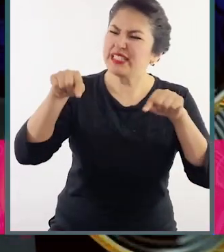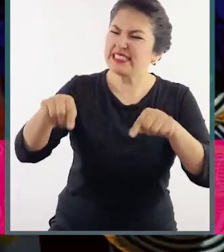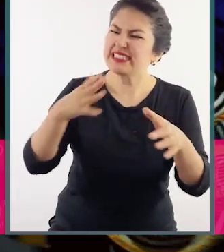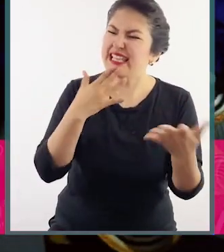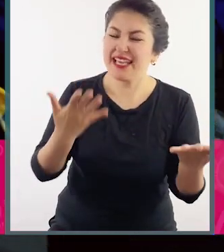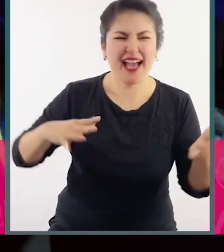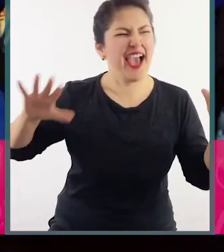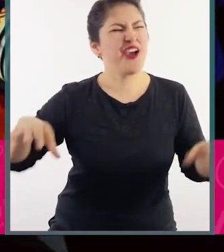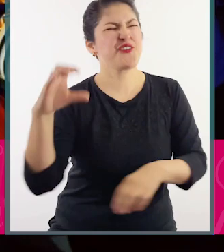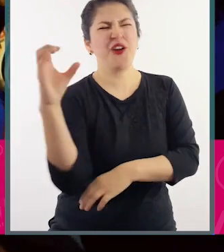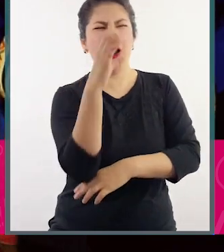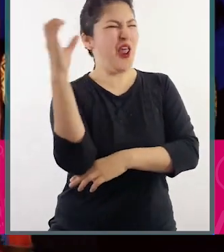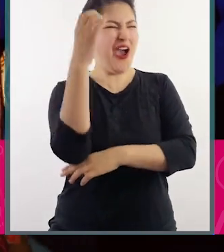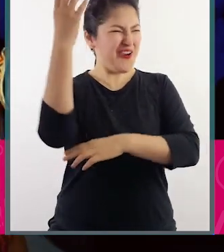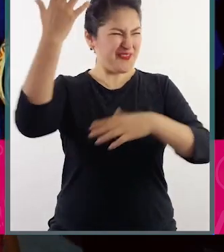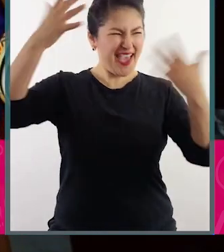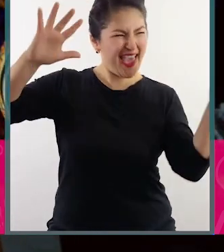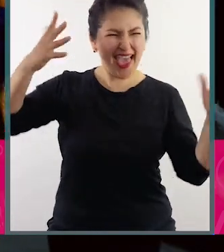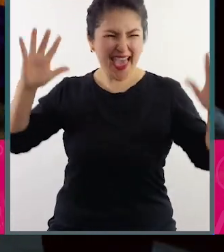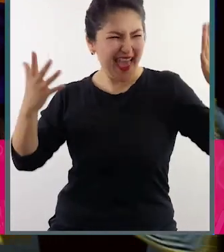acá? ¡Colombia!